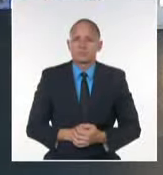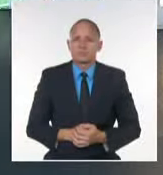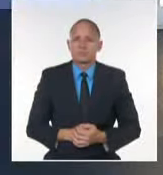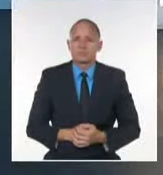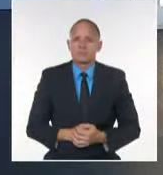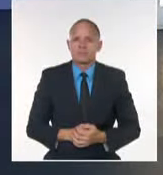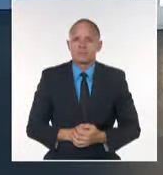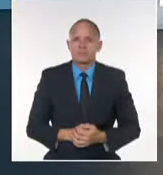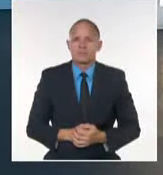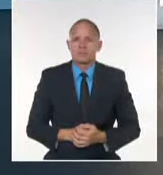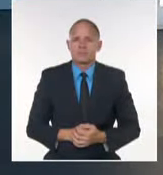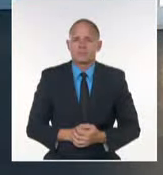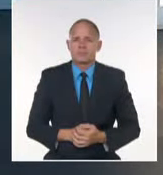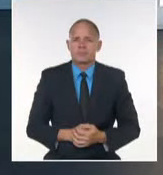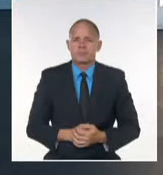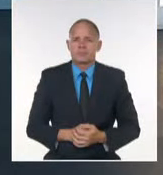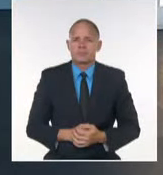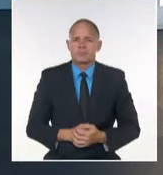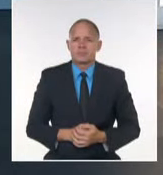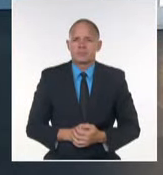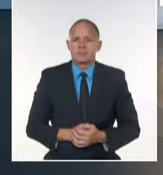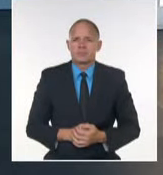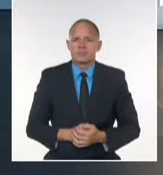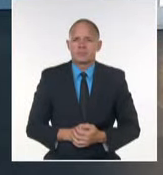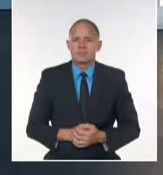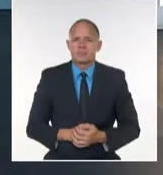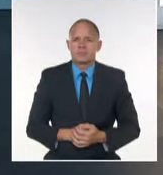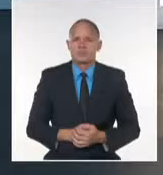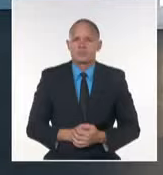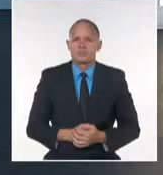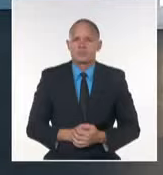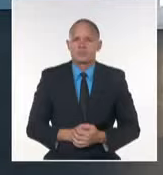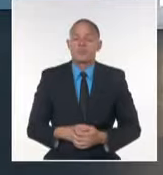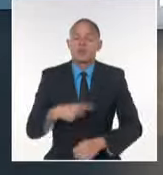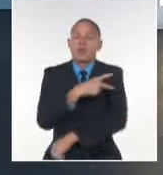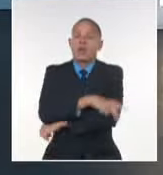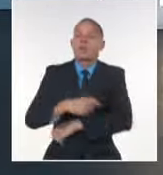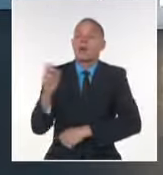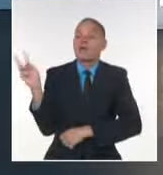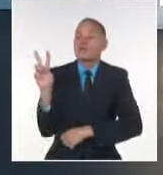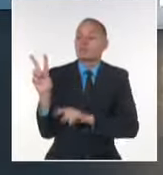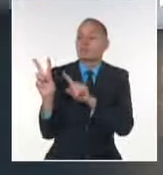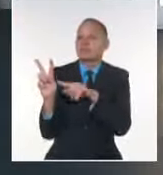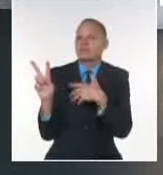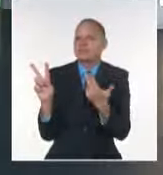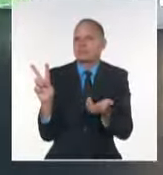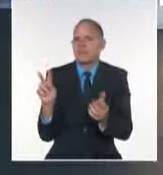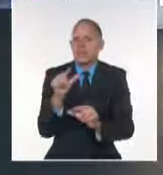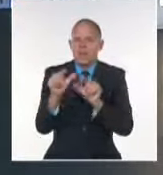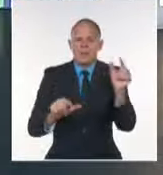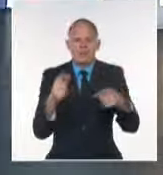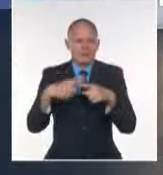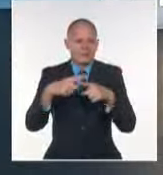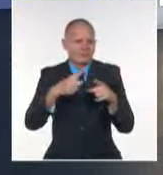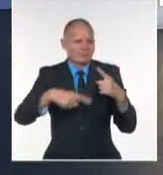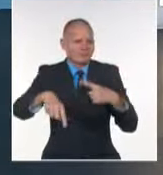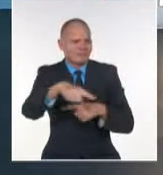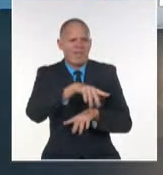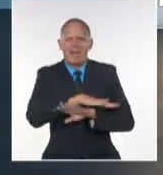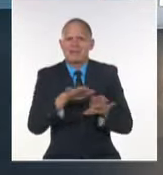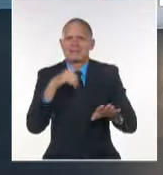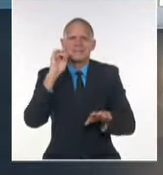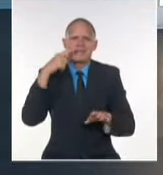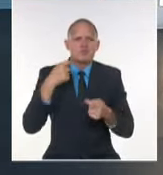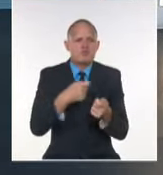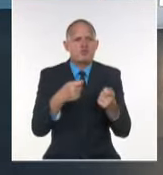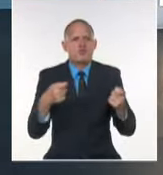Mientras sectores de la derecha radical promovían el odio y la violencia en las calles de Venezuela, trabajadores de Caracas, el Táchira y otras regiones del país